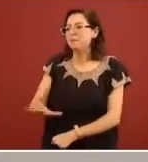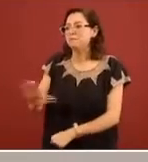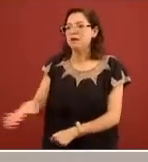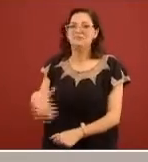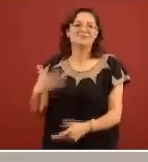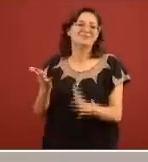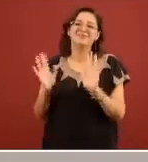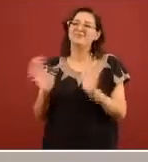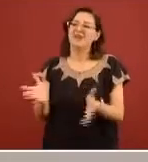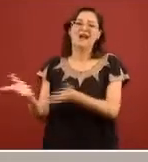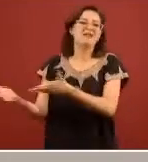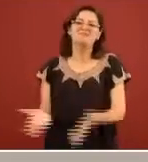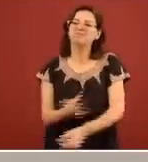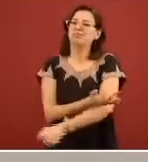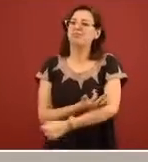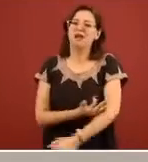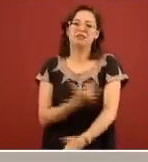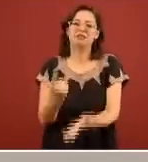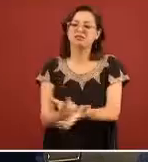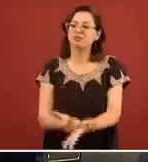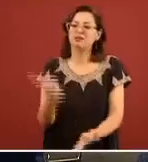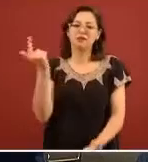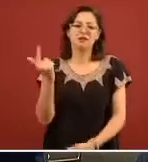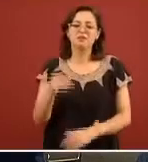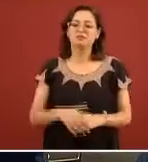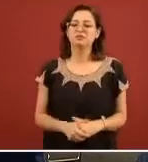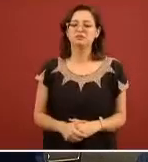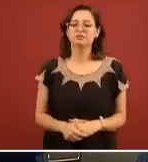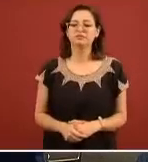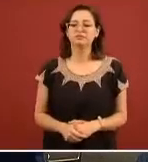la gravedad con la que llegan los pacientes.